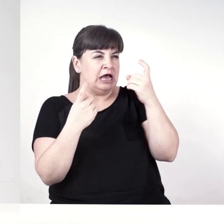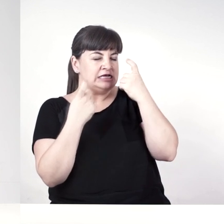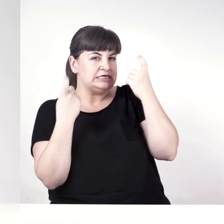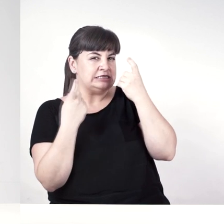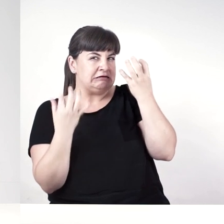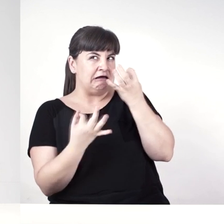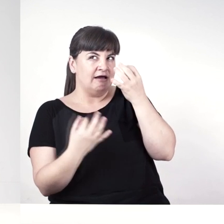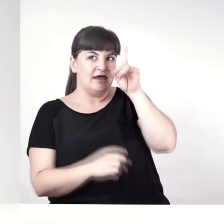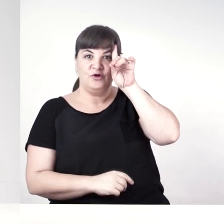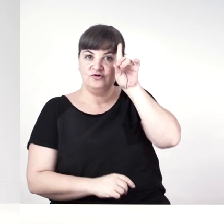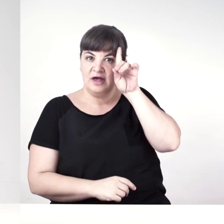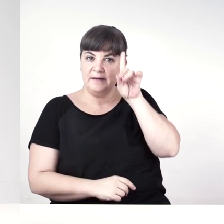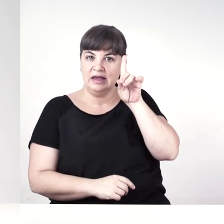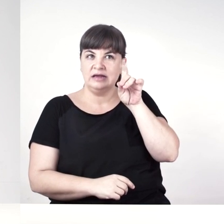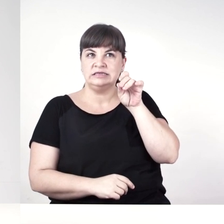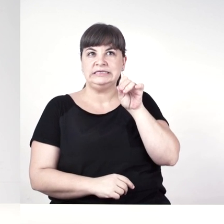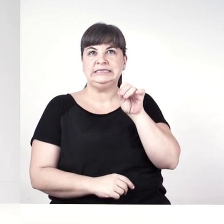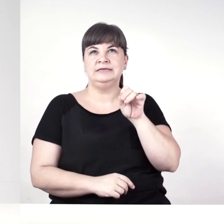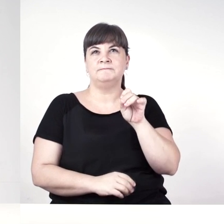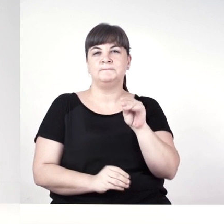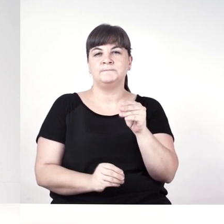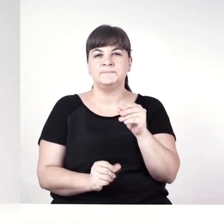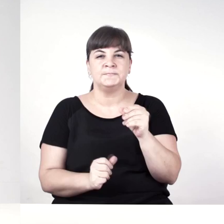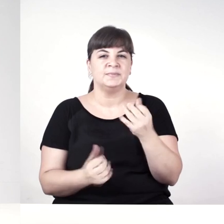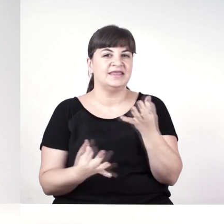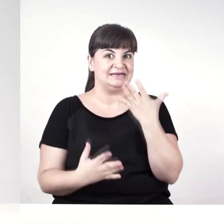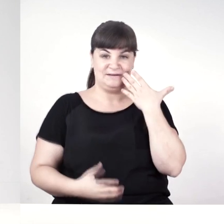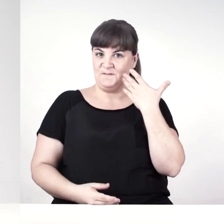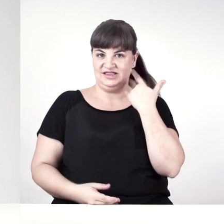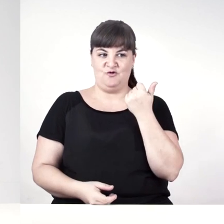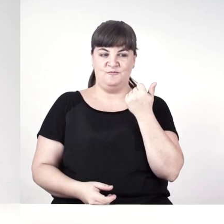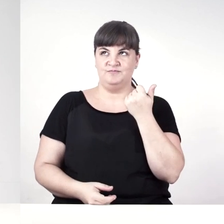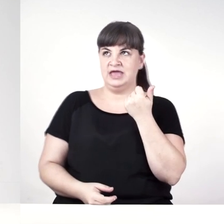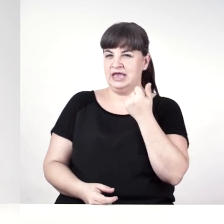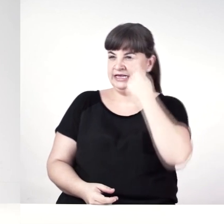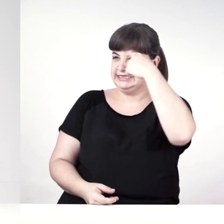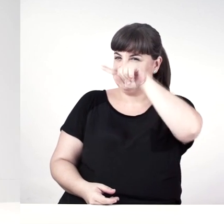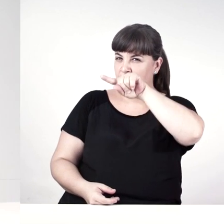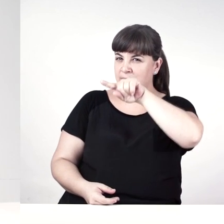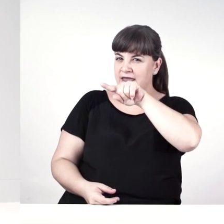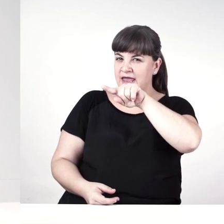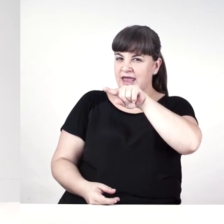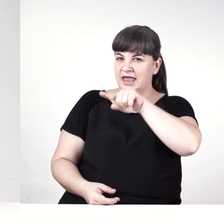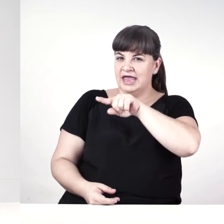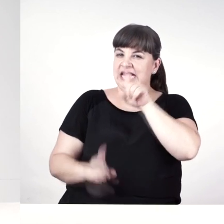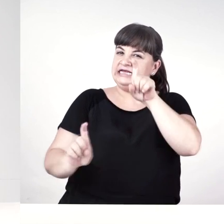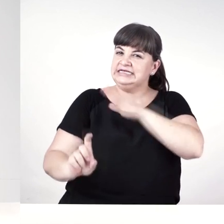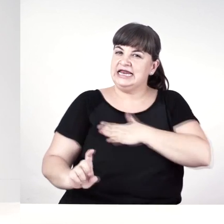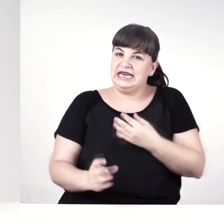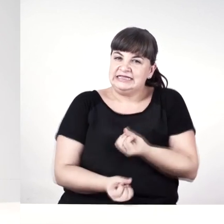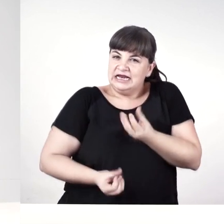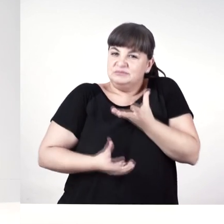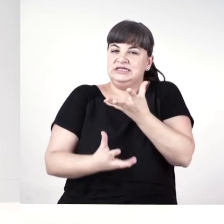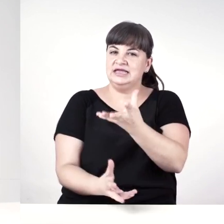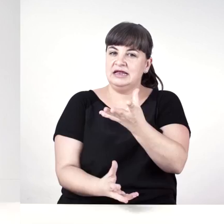cosas que no sabes y que es muy simpático. Saber transmitir lo que